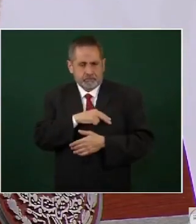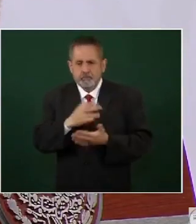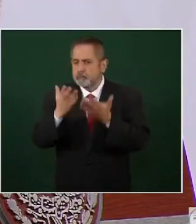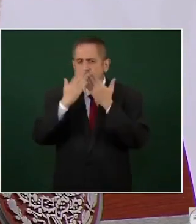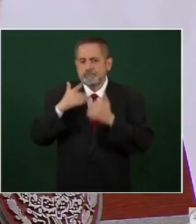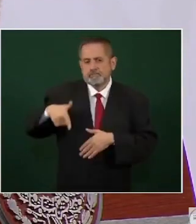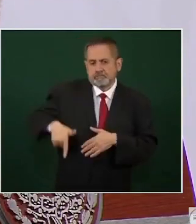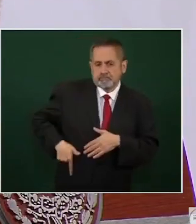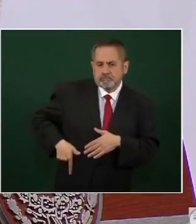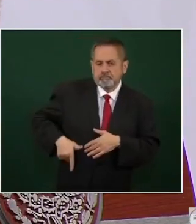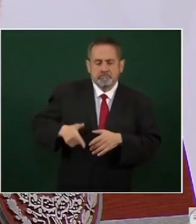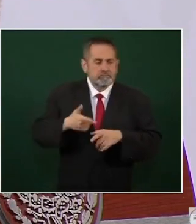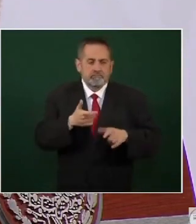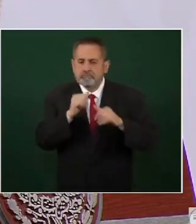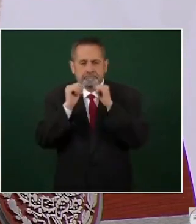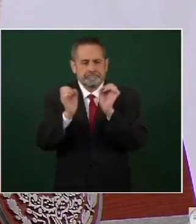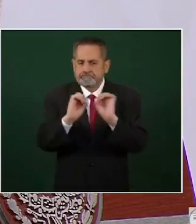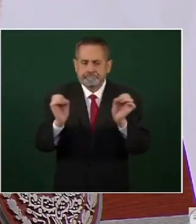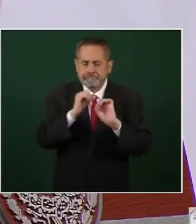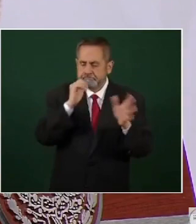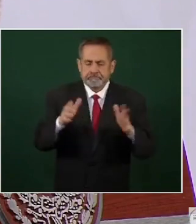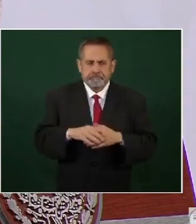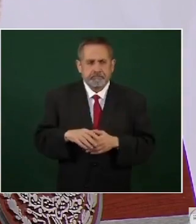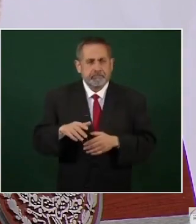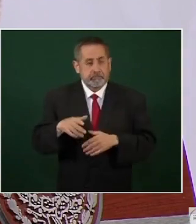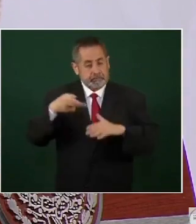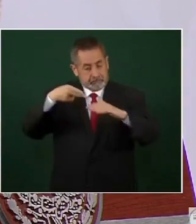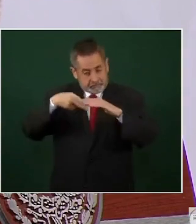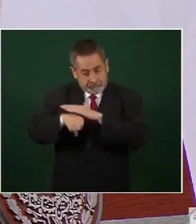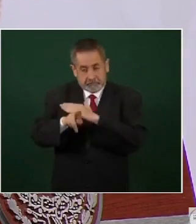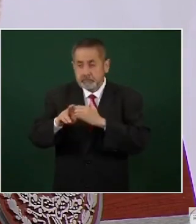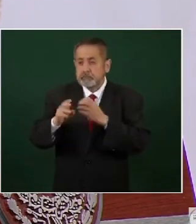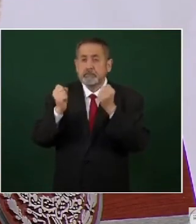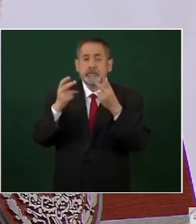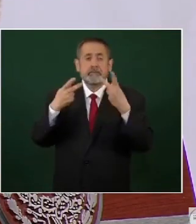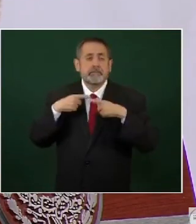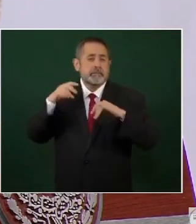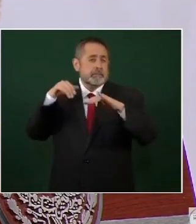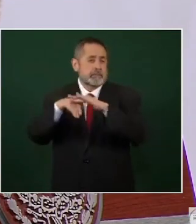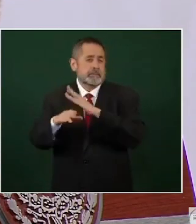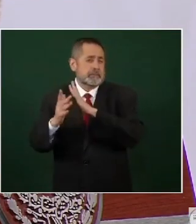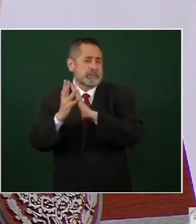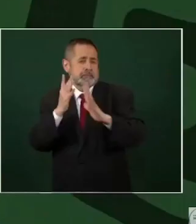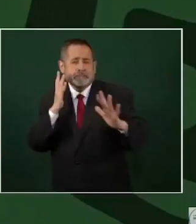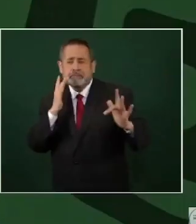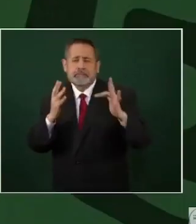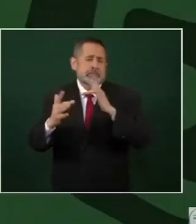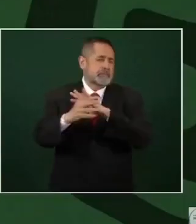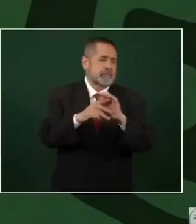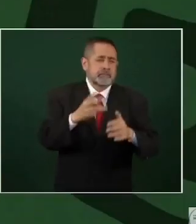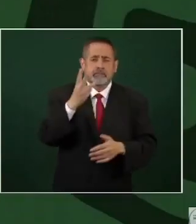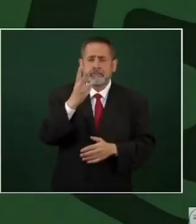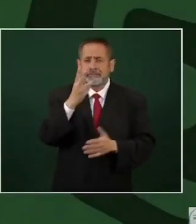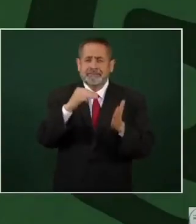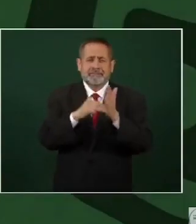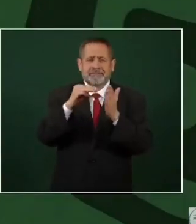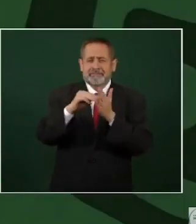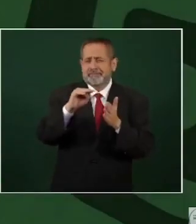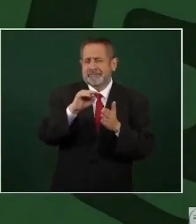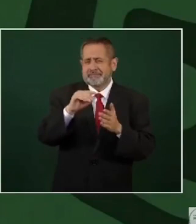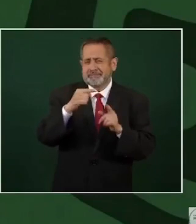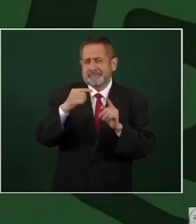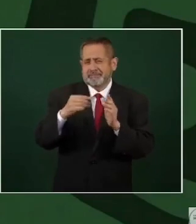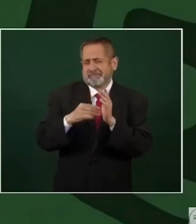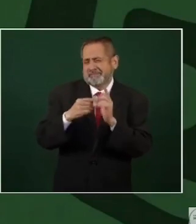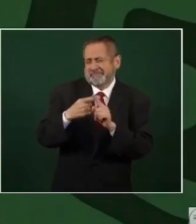el metro. Son cerca de 3.5 millones en este momento. Están en todas las estaciones, en andenes.